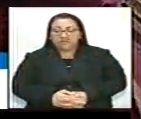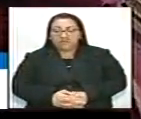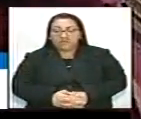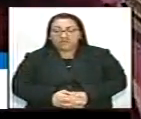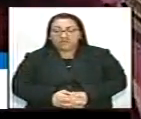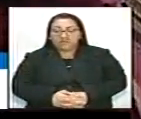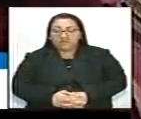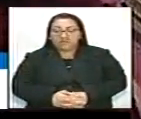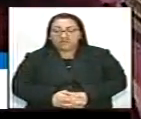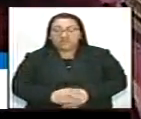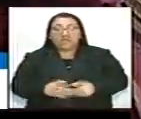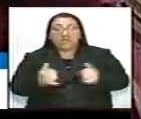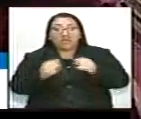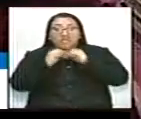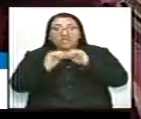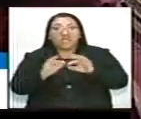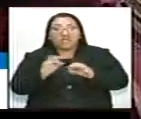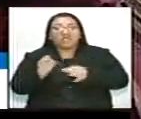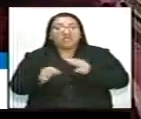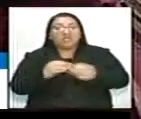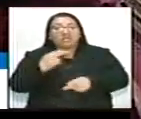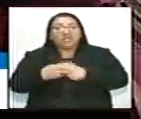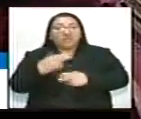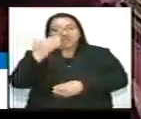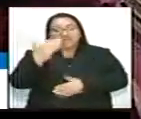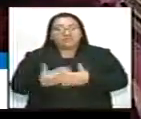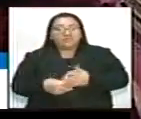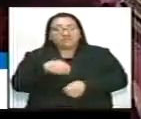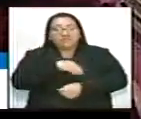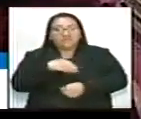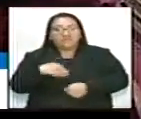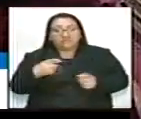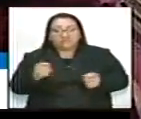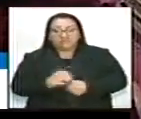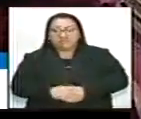el secretario se está encargando de mencionar a todos los integrantes de la Comisión de